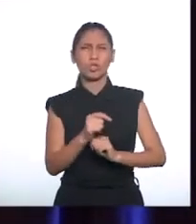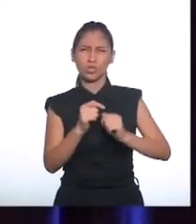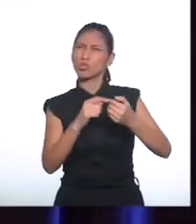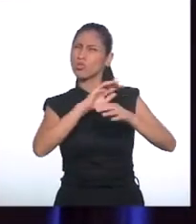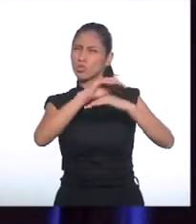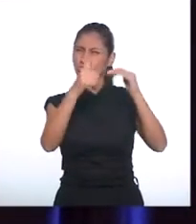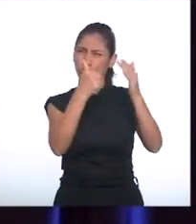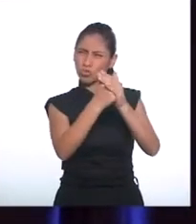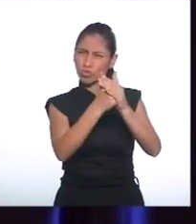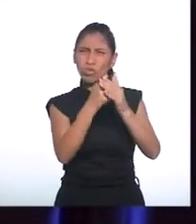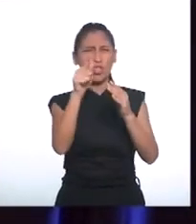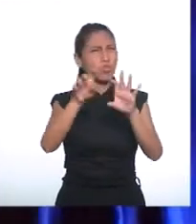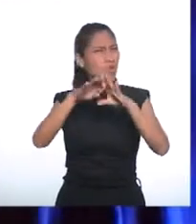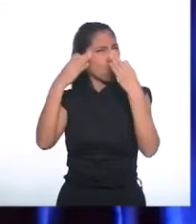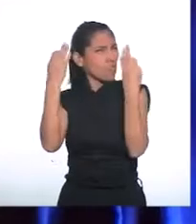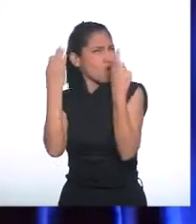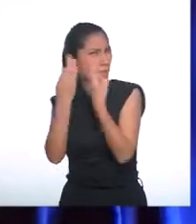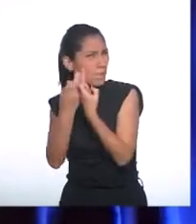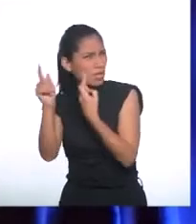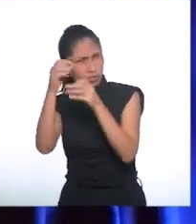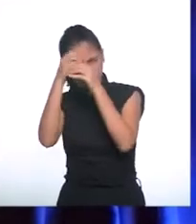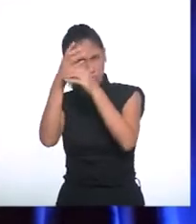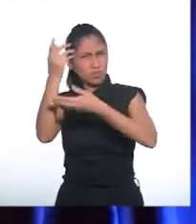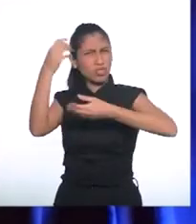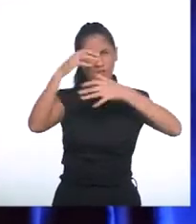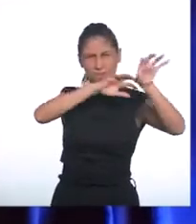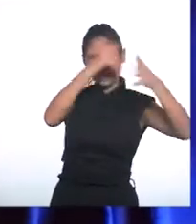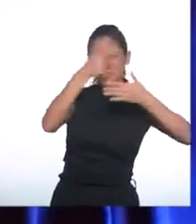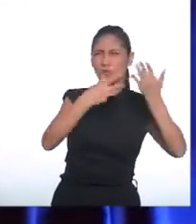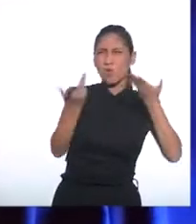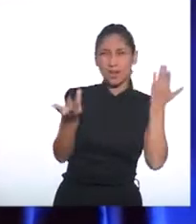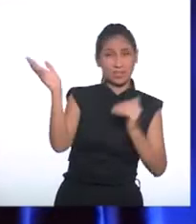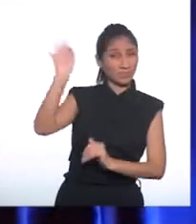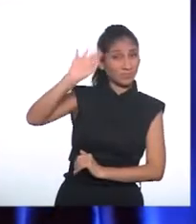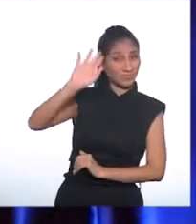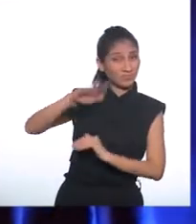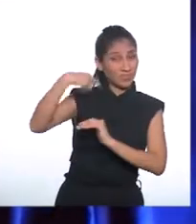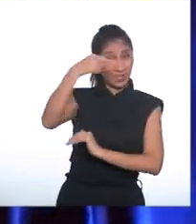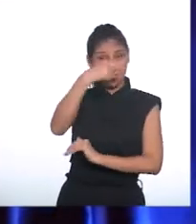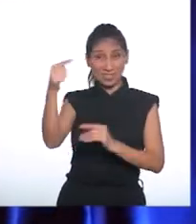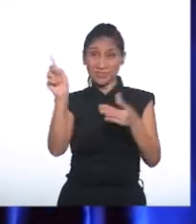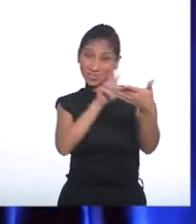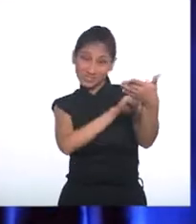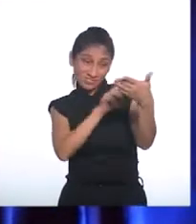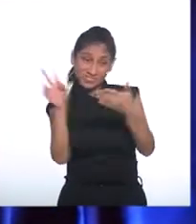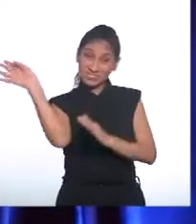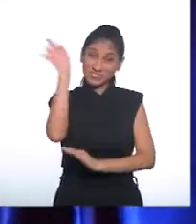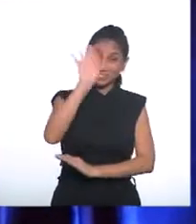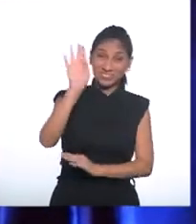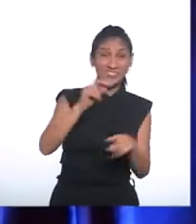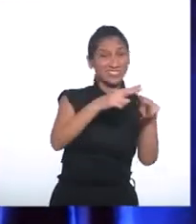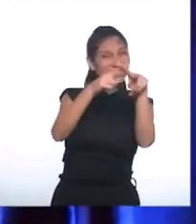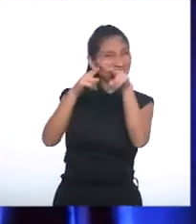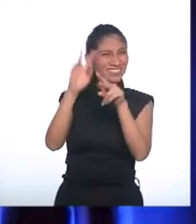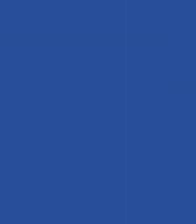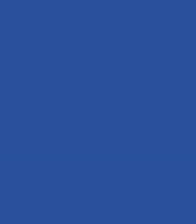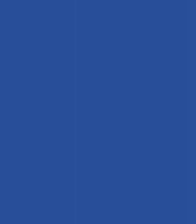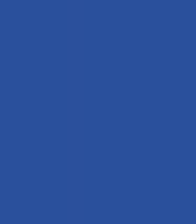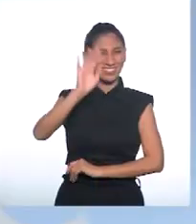se preservan en tu familia? Nos encontramos la próxima semana para seguir leyendo juntos. ¡Chao!